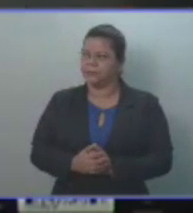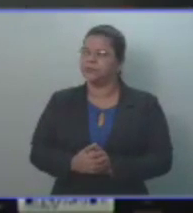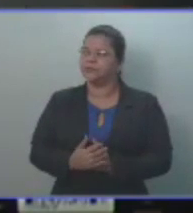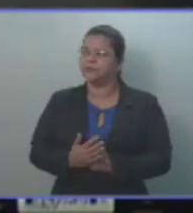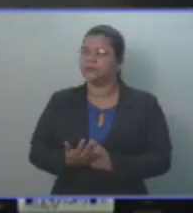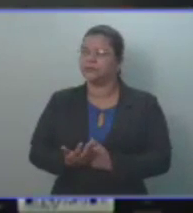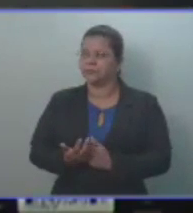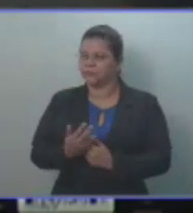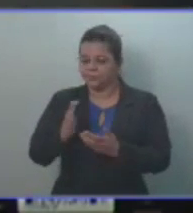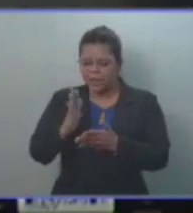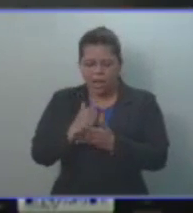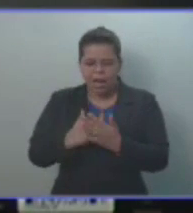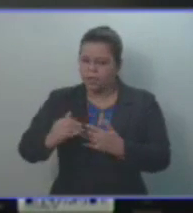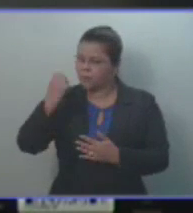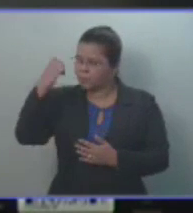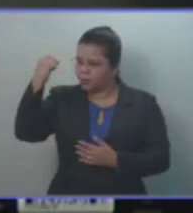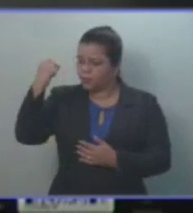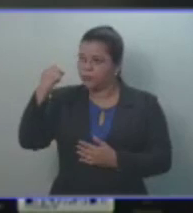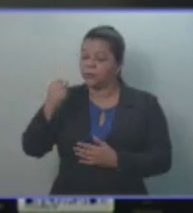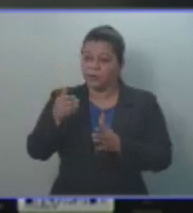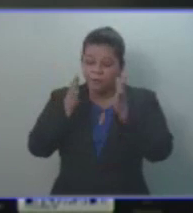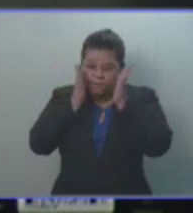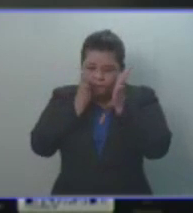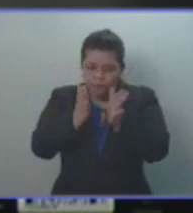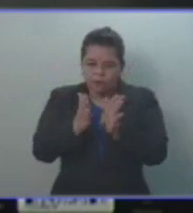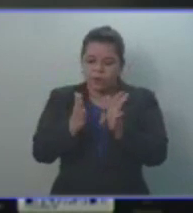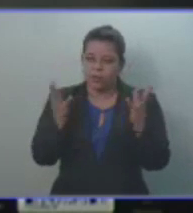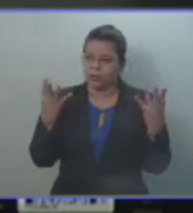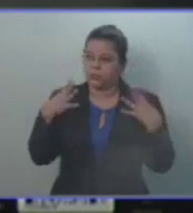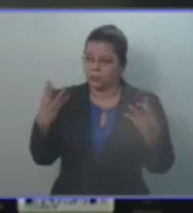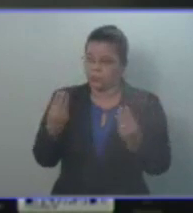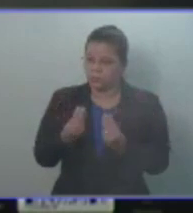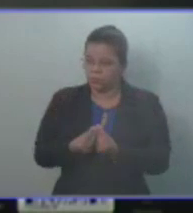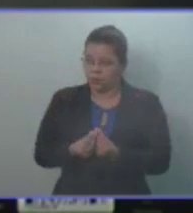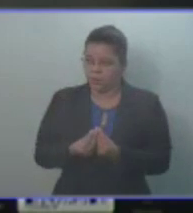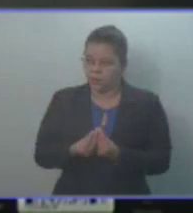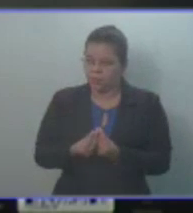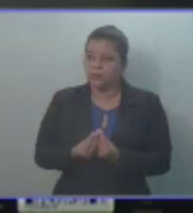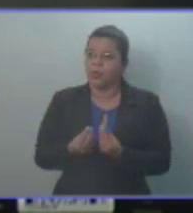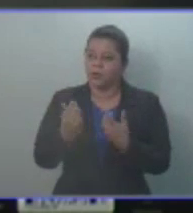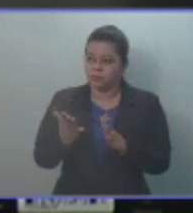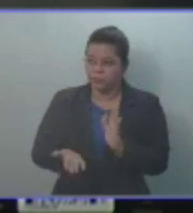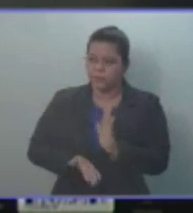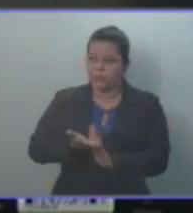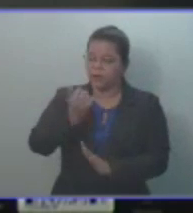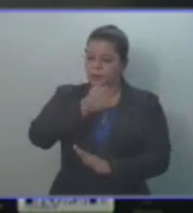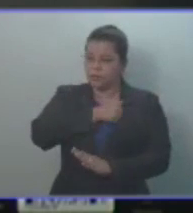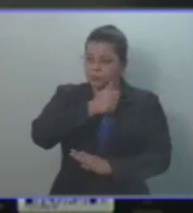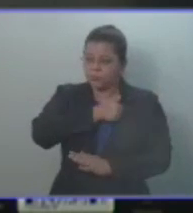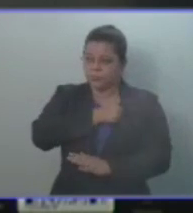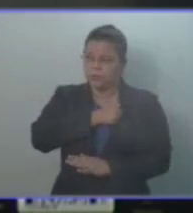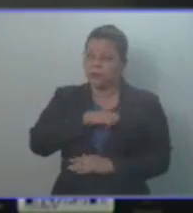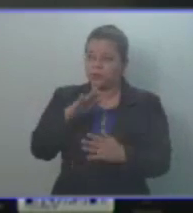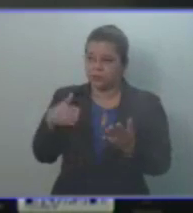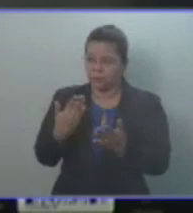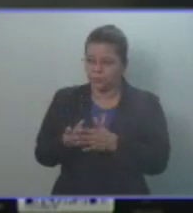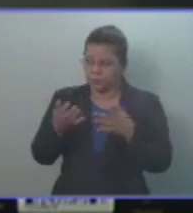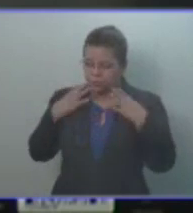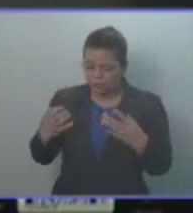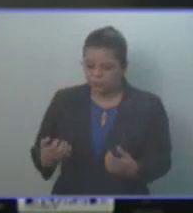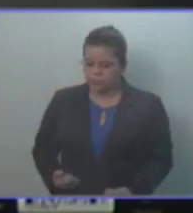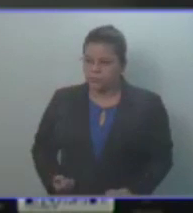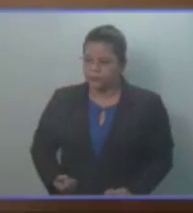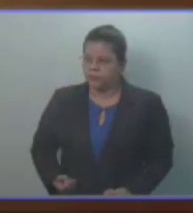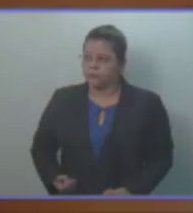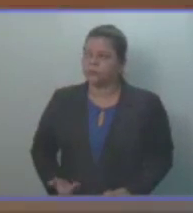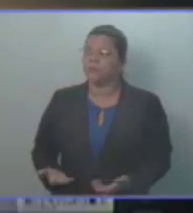Algo muy peculiar es el enfoque social mediante el rol complementario y subsidiario del Estado